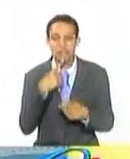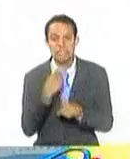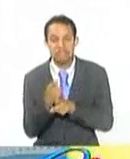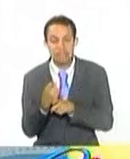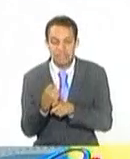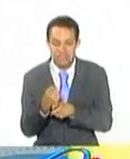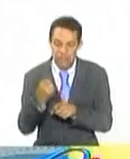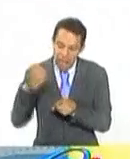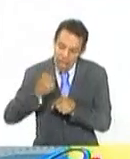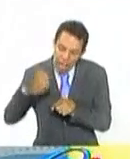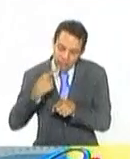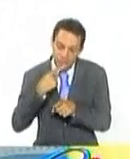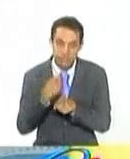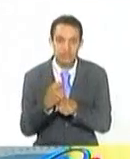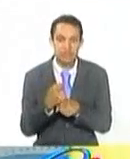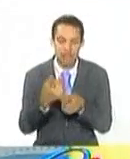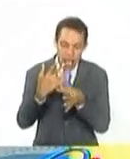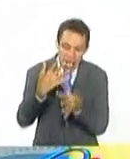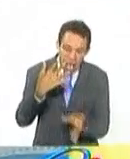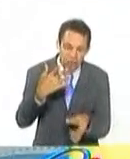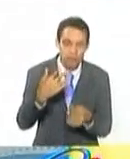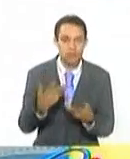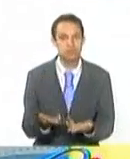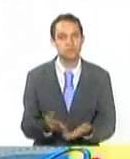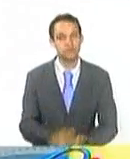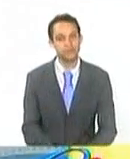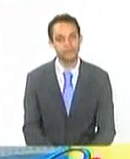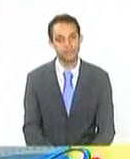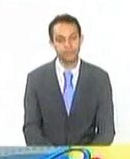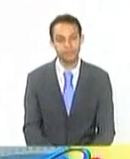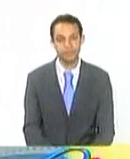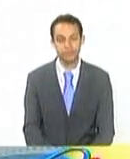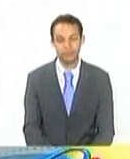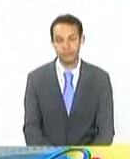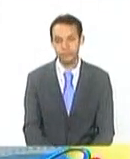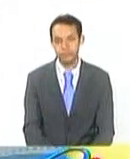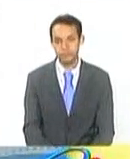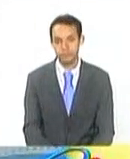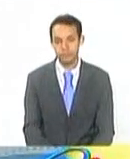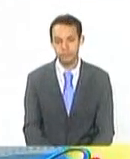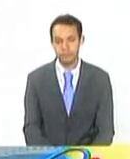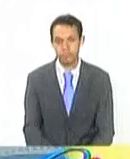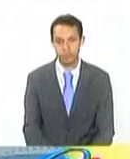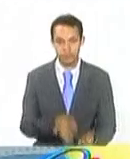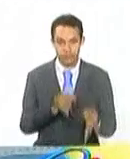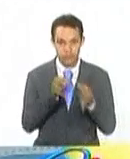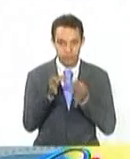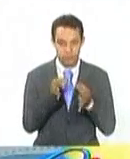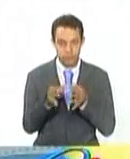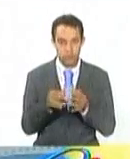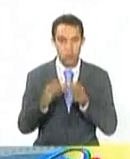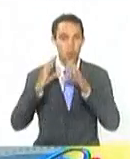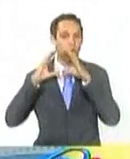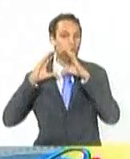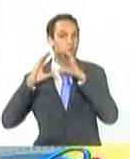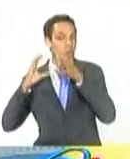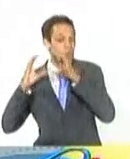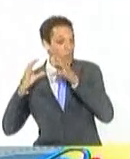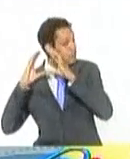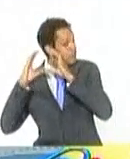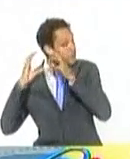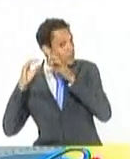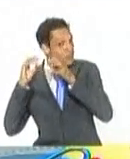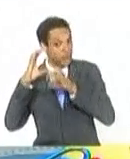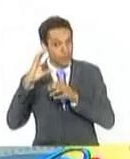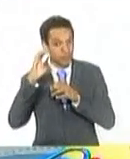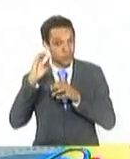Muchas gracias nutricional muy importante la el coco tiene un alto contenido